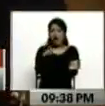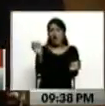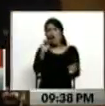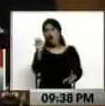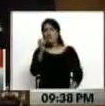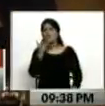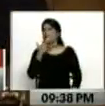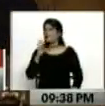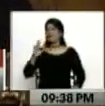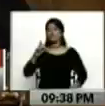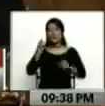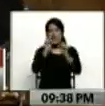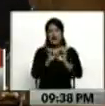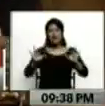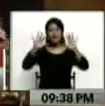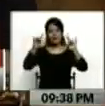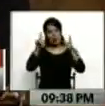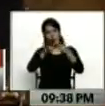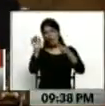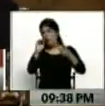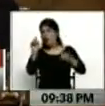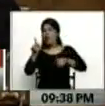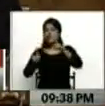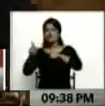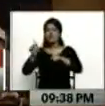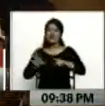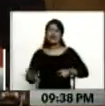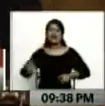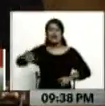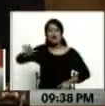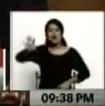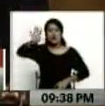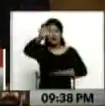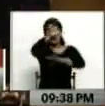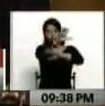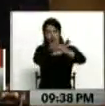división entre repúblicas entre